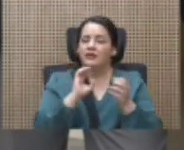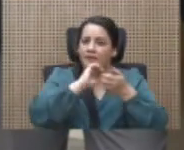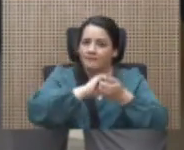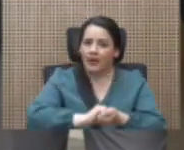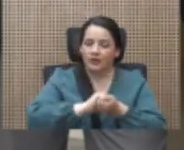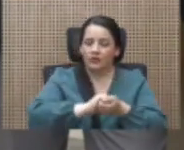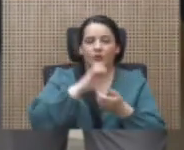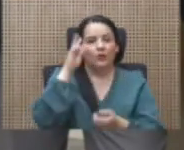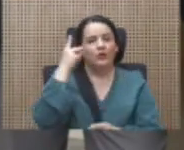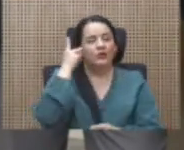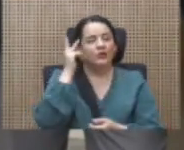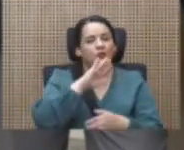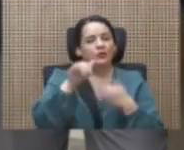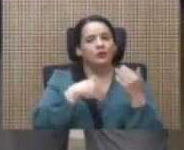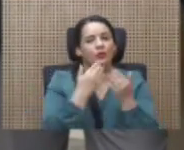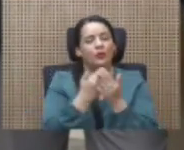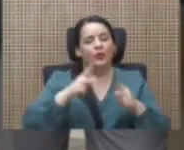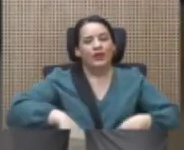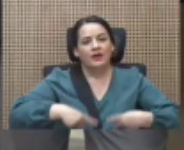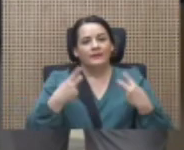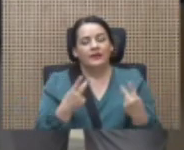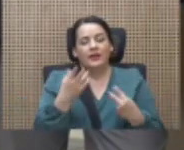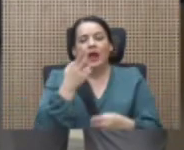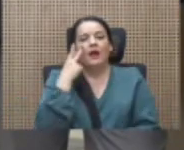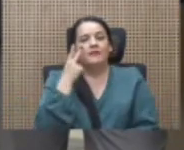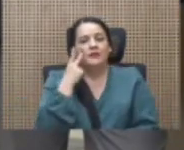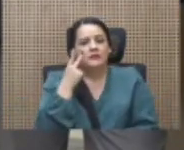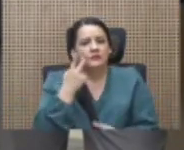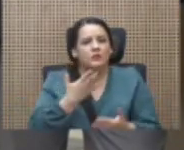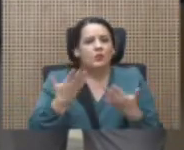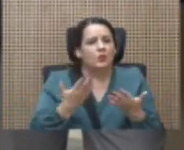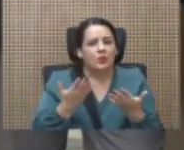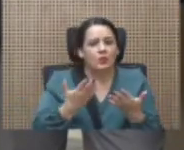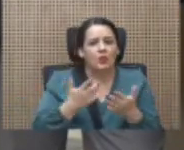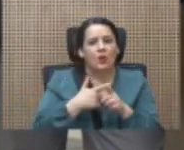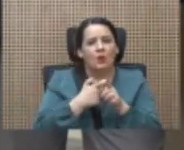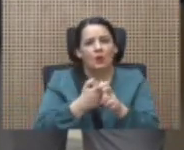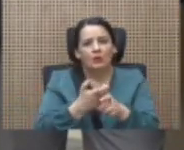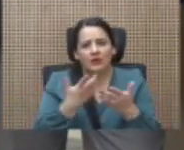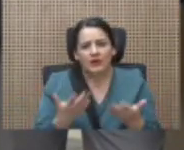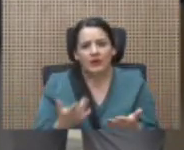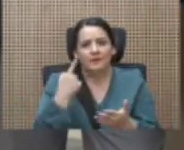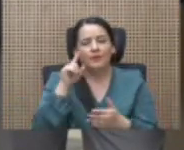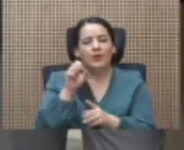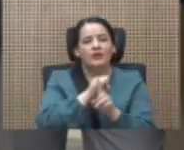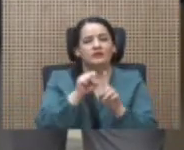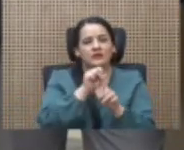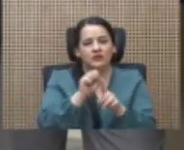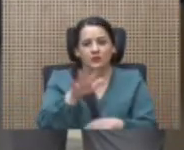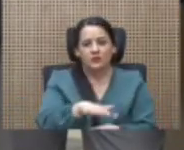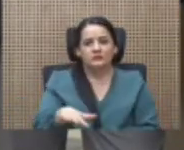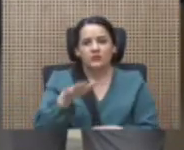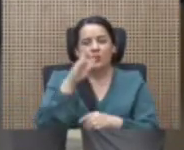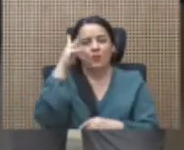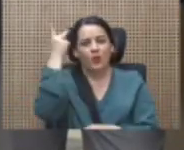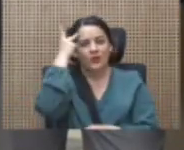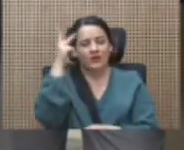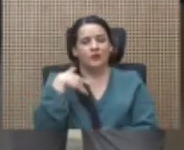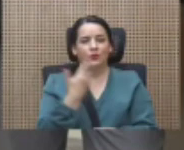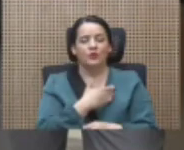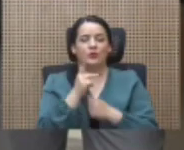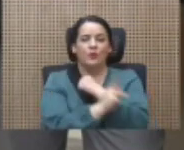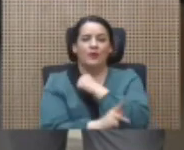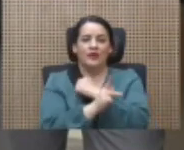porque toda la vida les ha visto correr por el escenario político de nuestro país